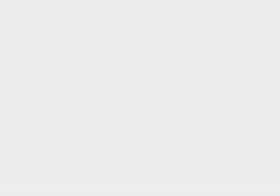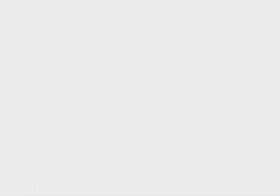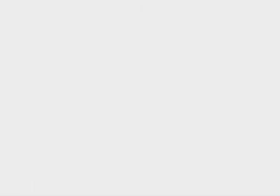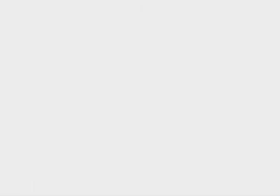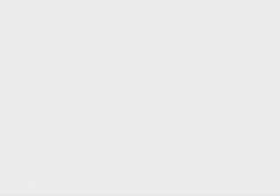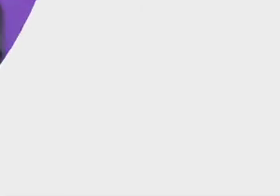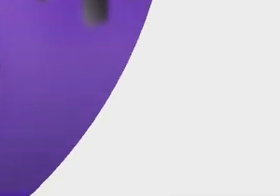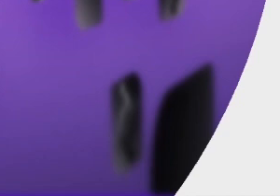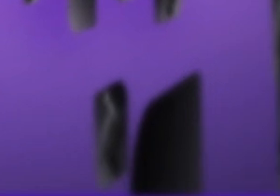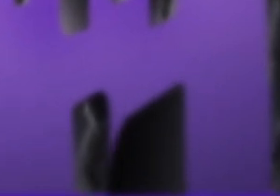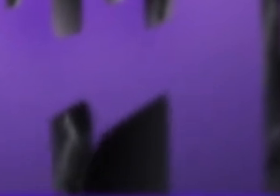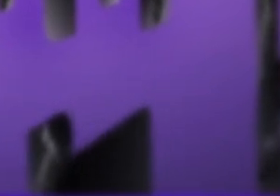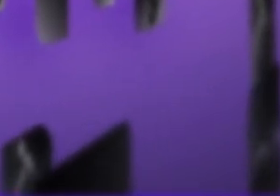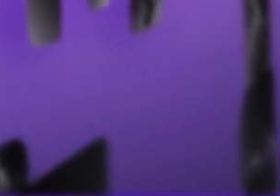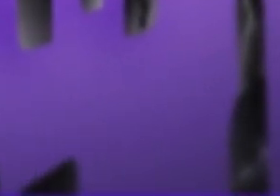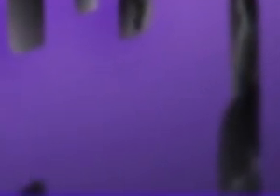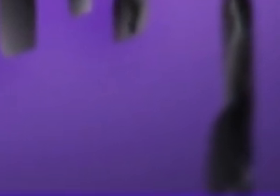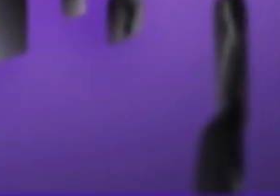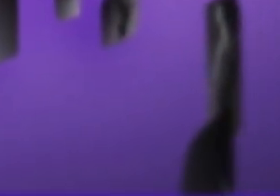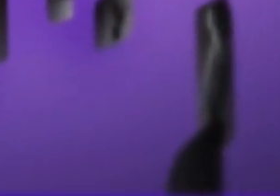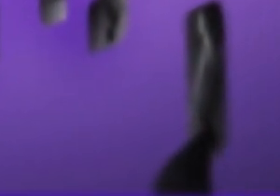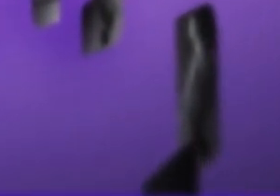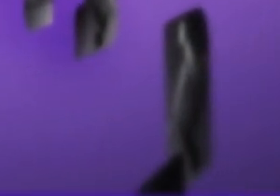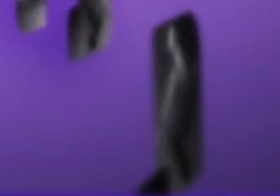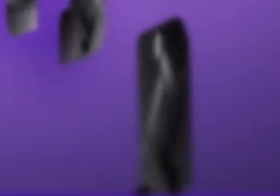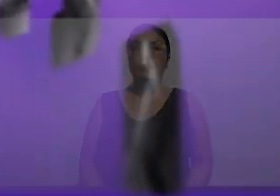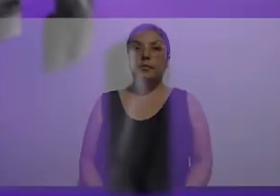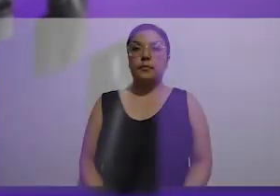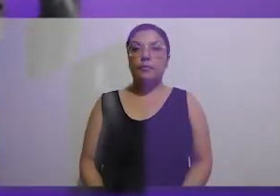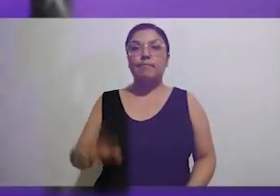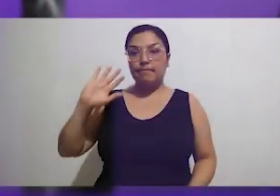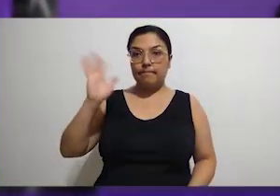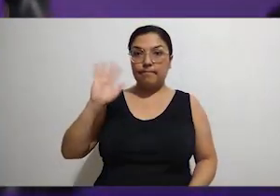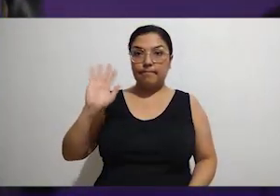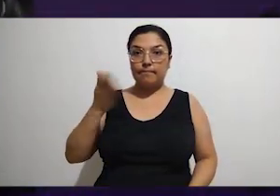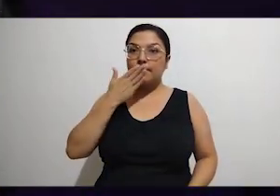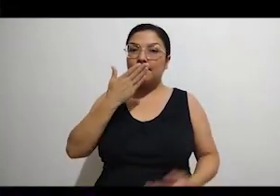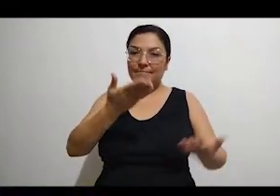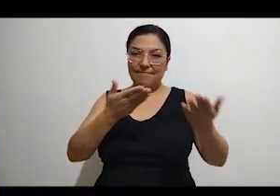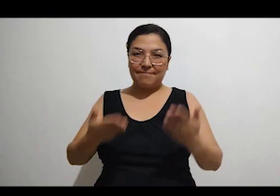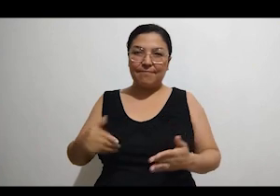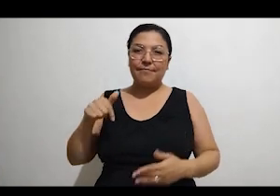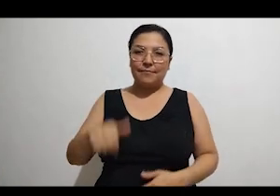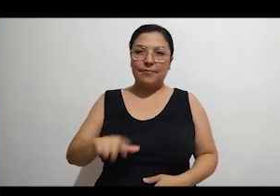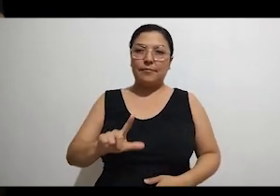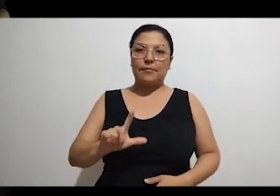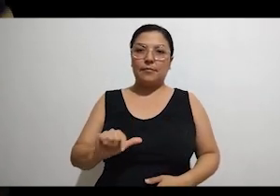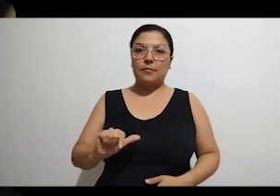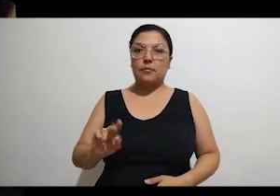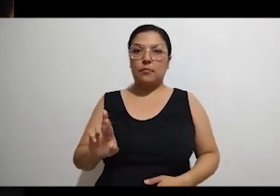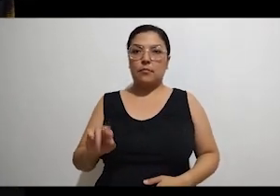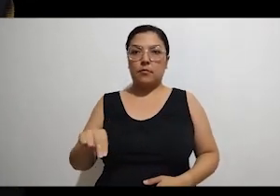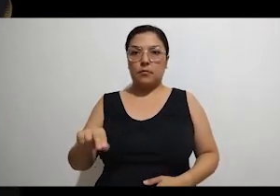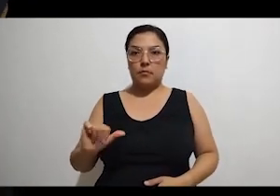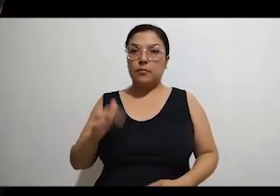Los temas democrático-electorales al alcance de la ciudadanía. Hola, ¿qué tal? Bienvenidos a su programa La Urna,